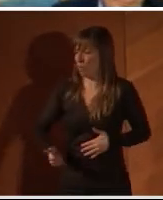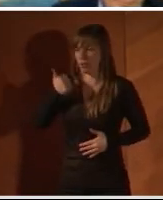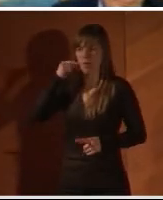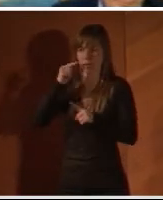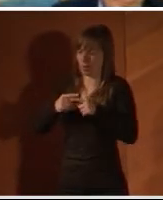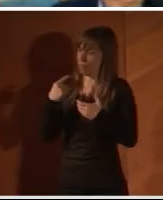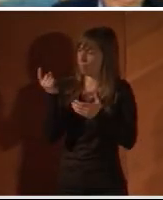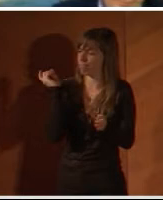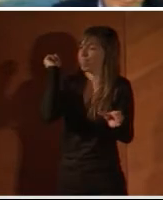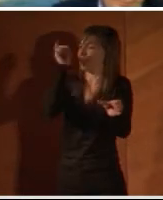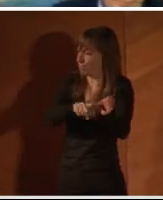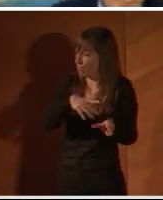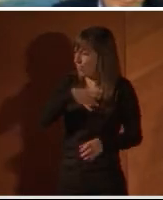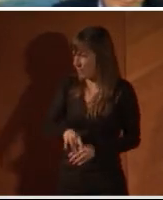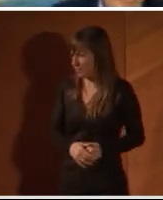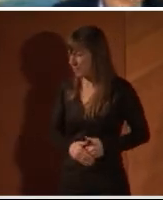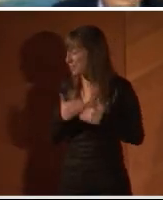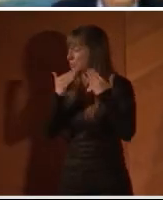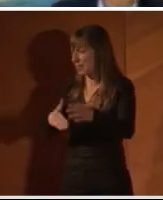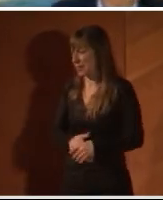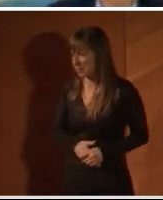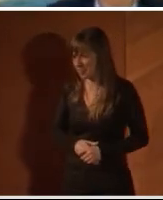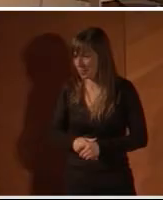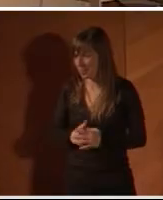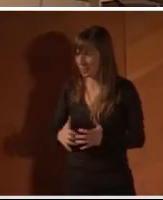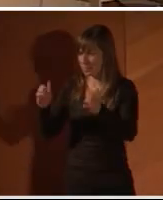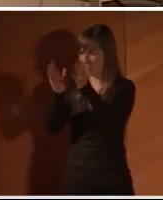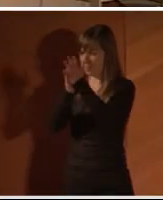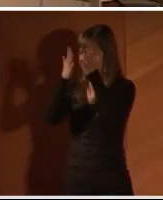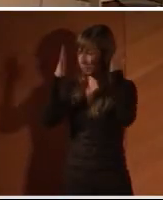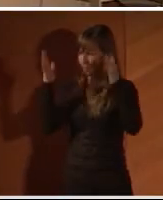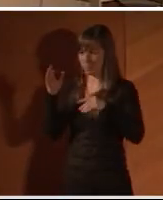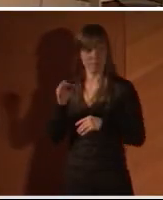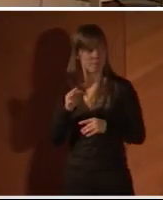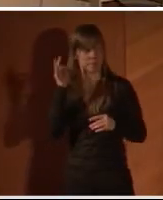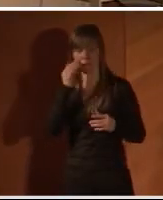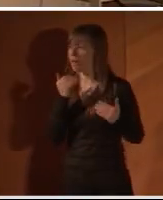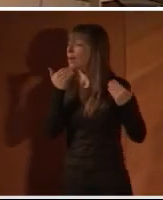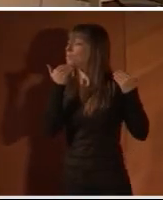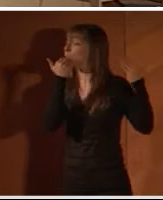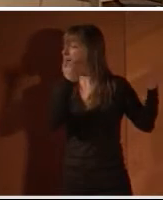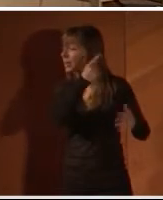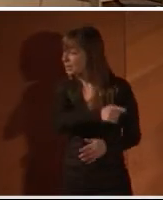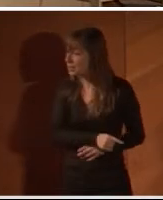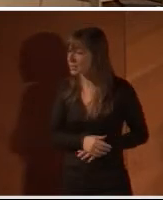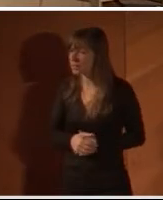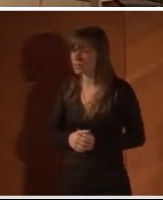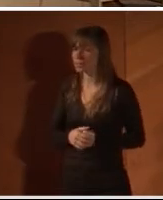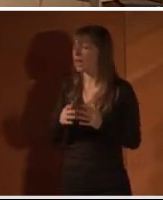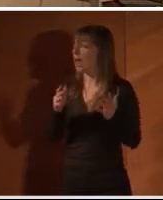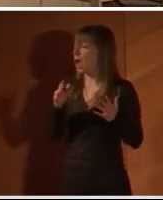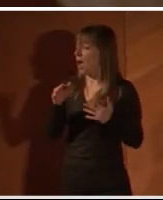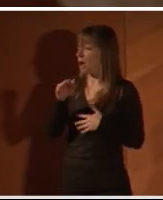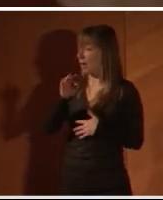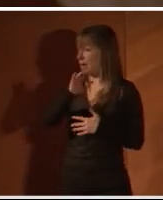formar parte de esto hoy aquí. Muchas gracias. Muchas gracias. Hacemos un salto al Mediterráneo,